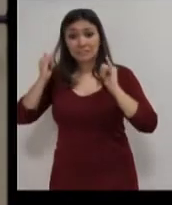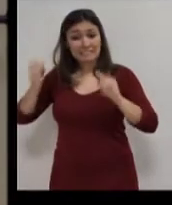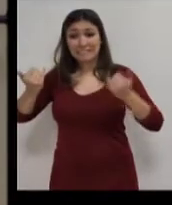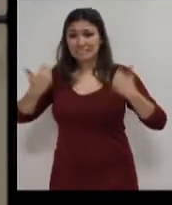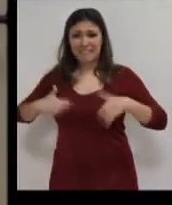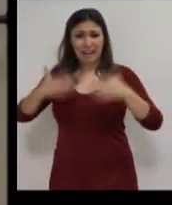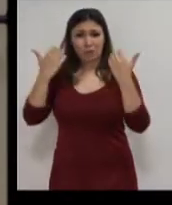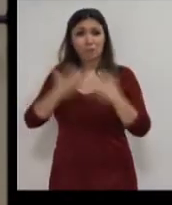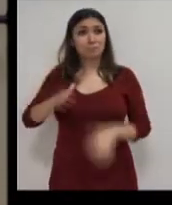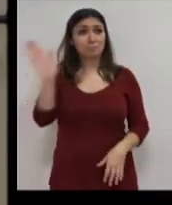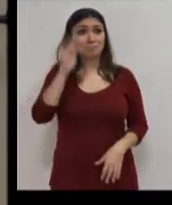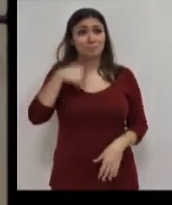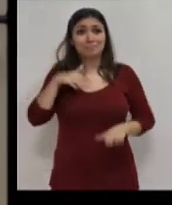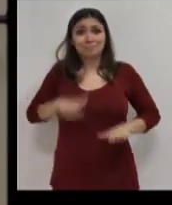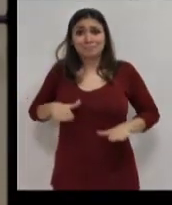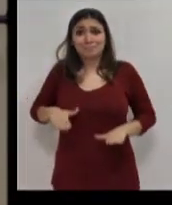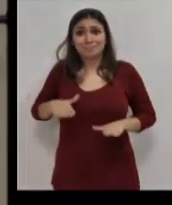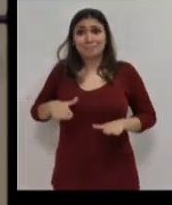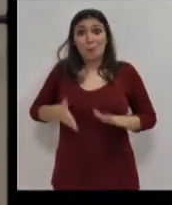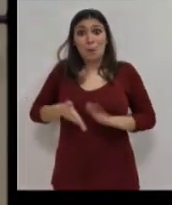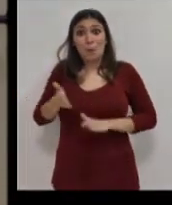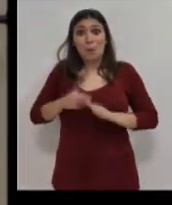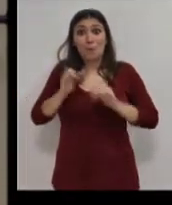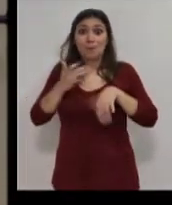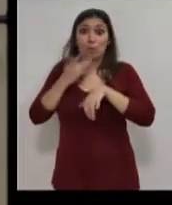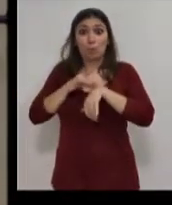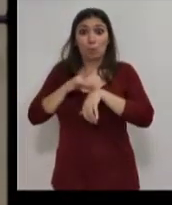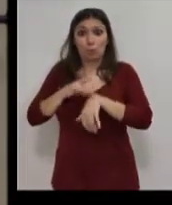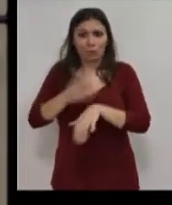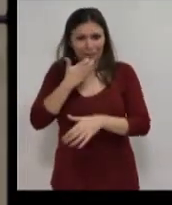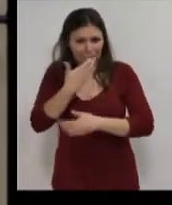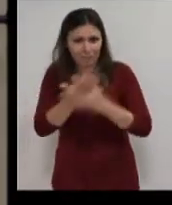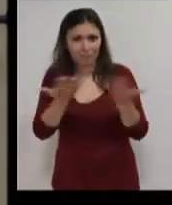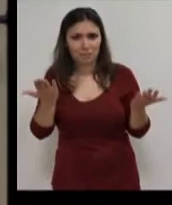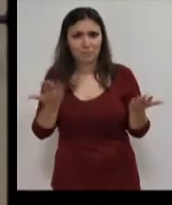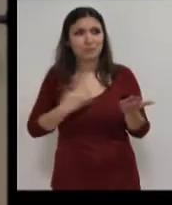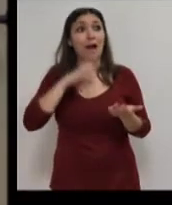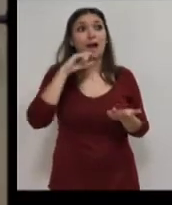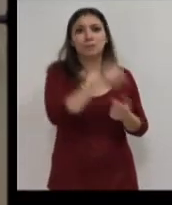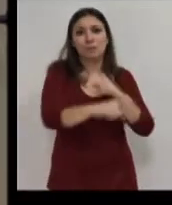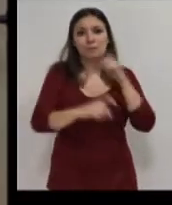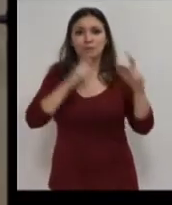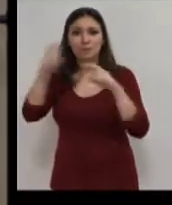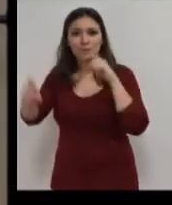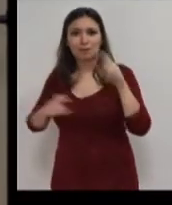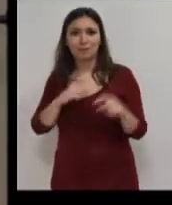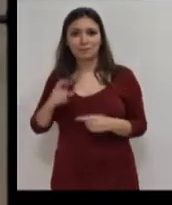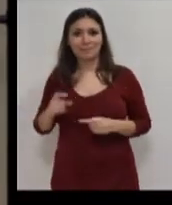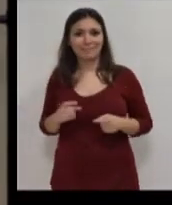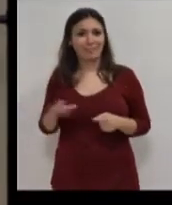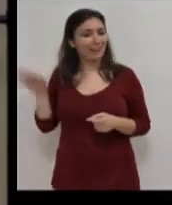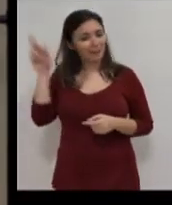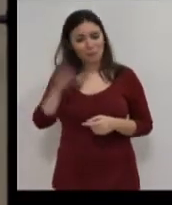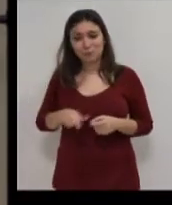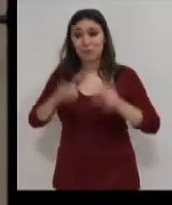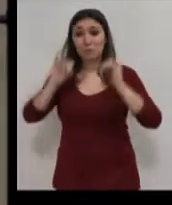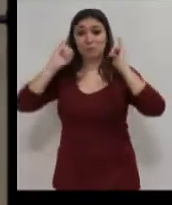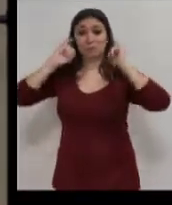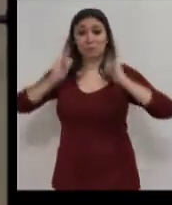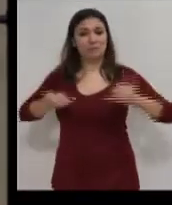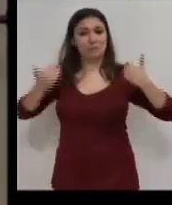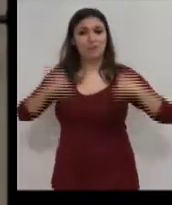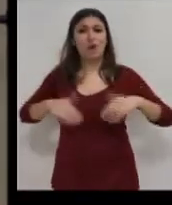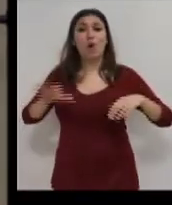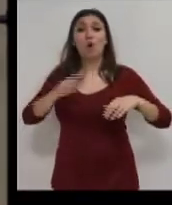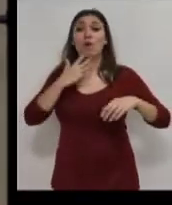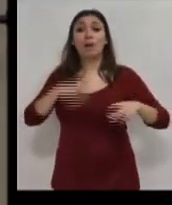por explorar, que en el momento en el que llegan ya pueden decir, estoy aquí y voy a empezar una ruta. Compartir